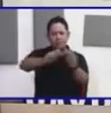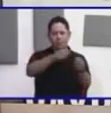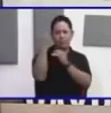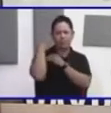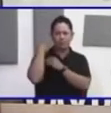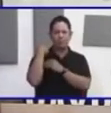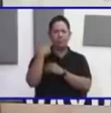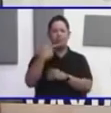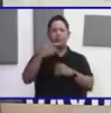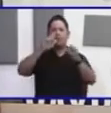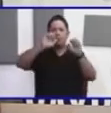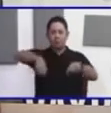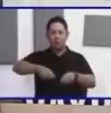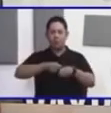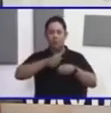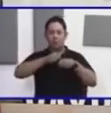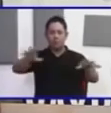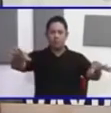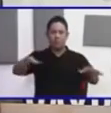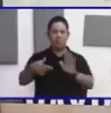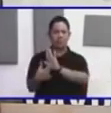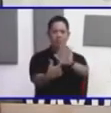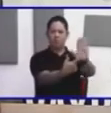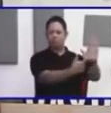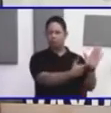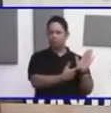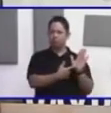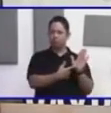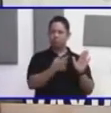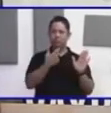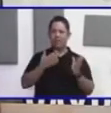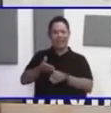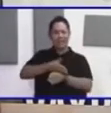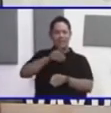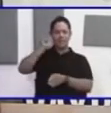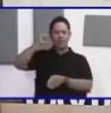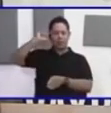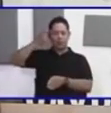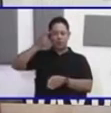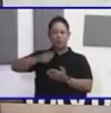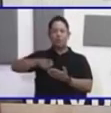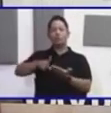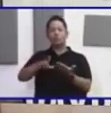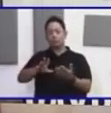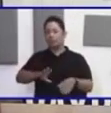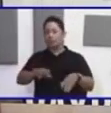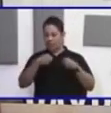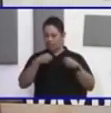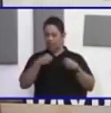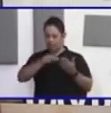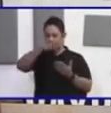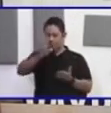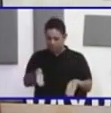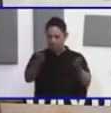publicar información de los contratos que están en ejecución sin previa autorización del gobernador. Nosotros como